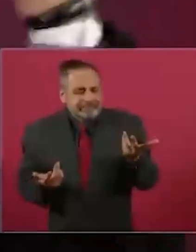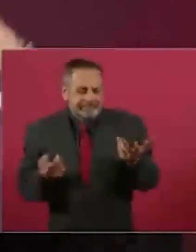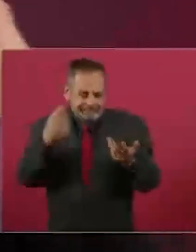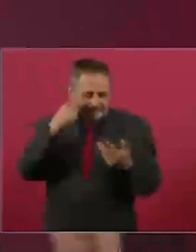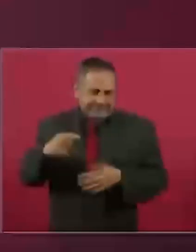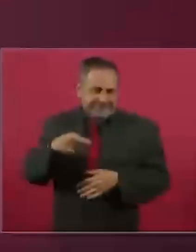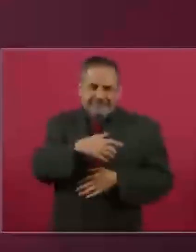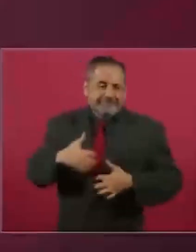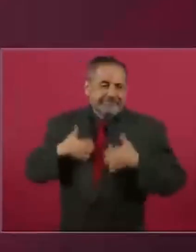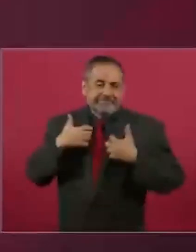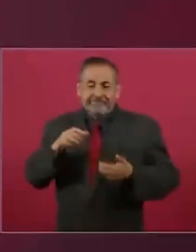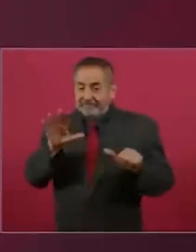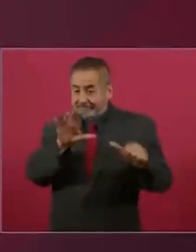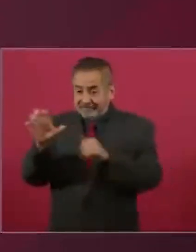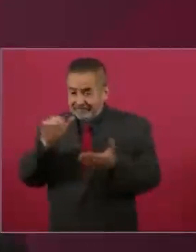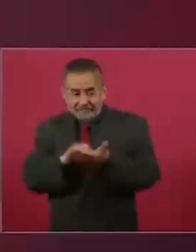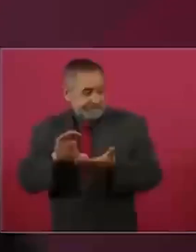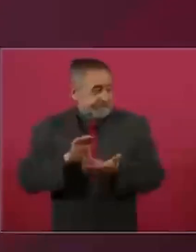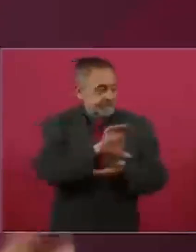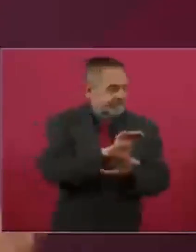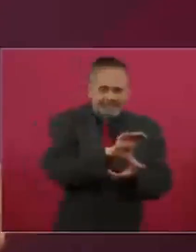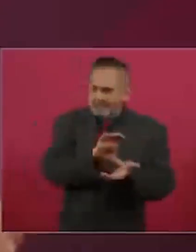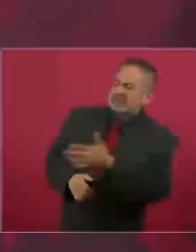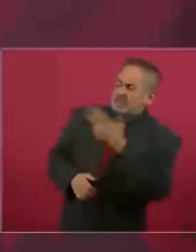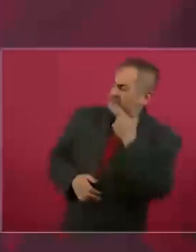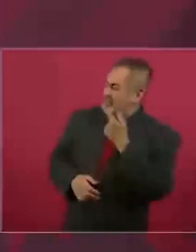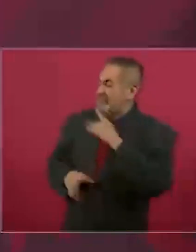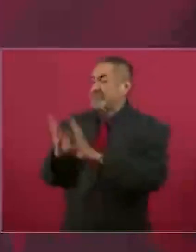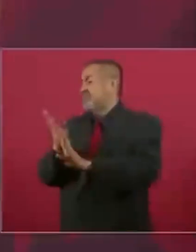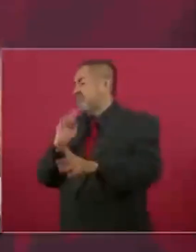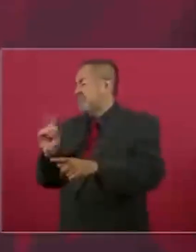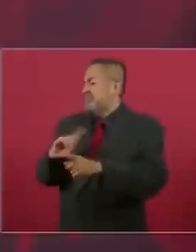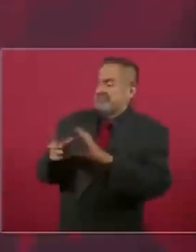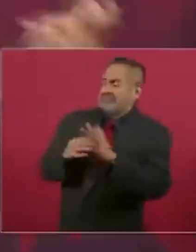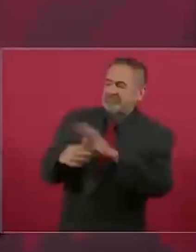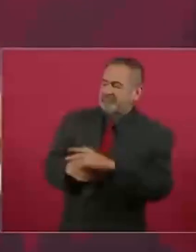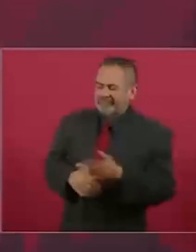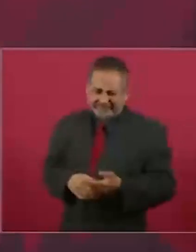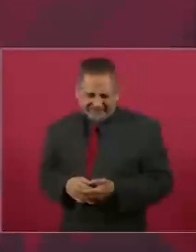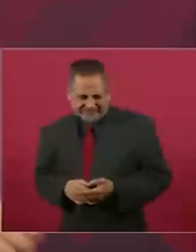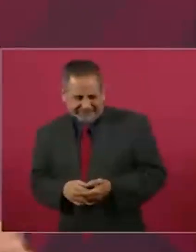sociales, se convirtió en la institución bancaria con más sucursales en México. Sin embargo, el presidente reconoció que dicha